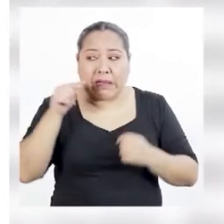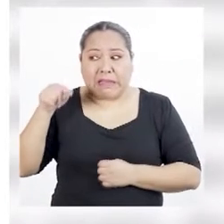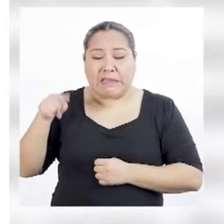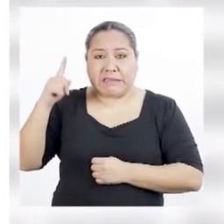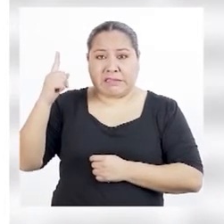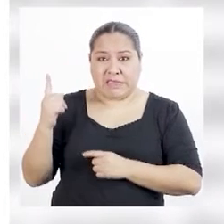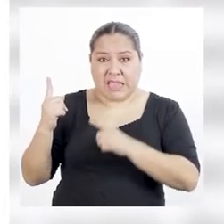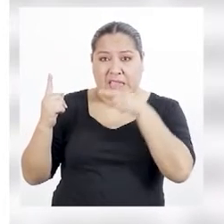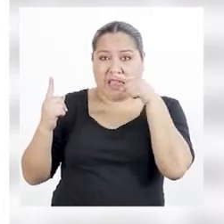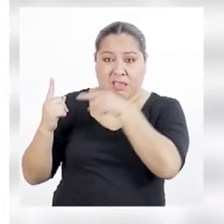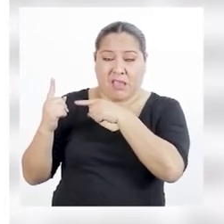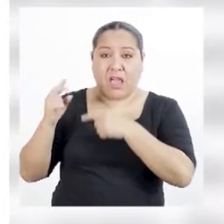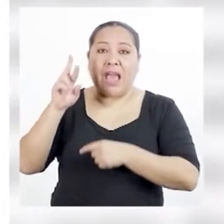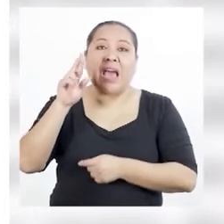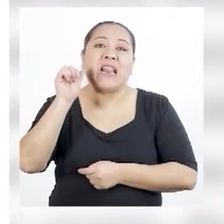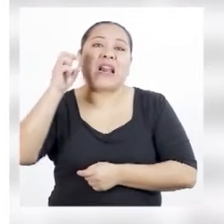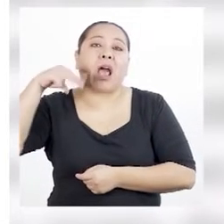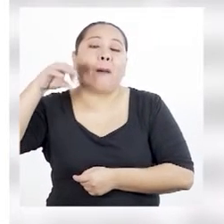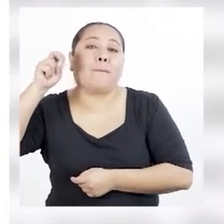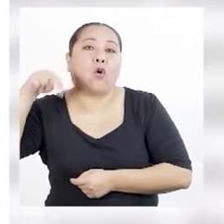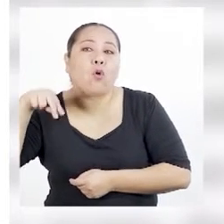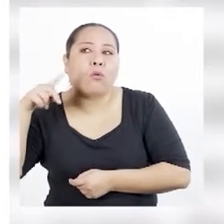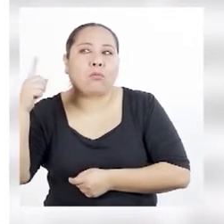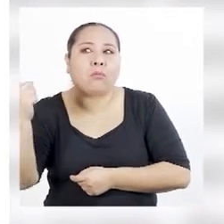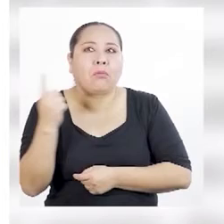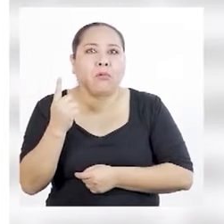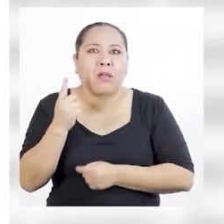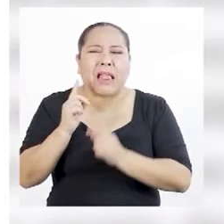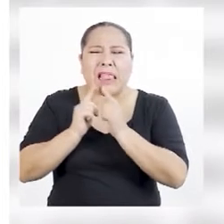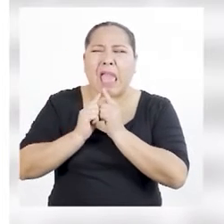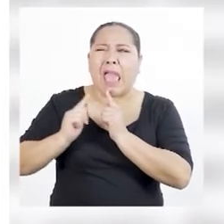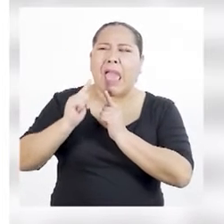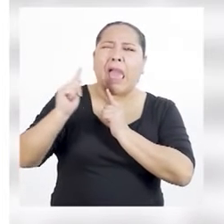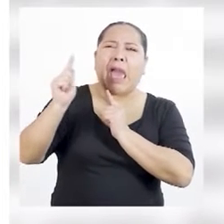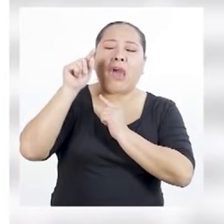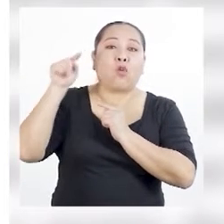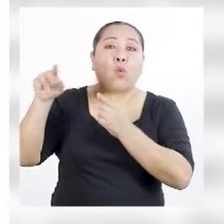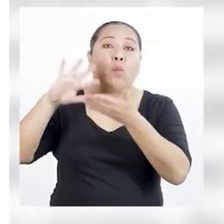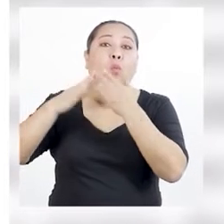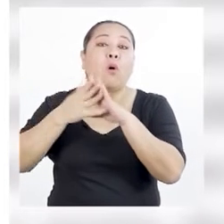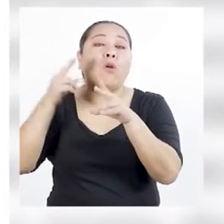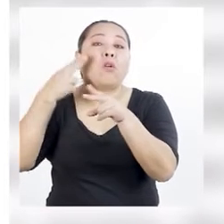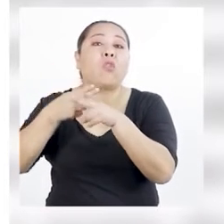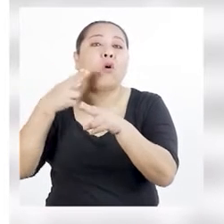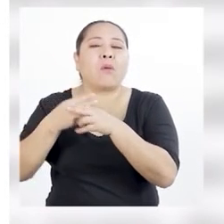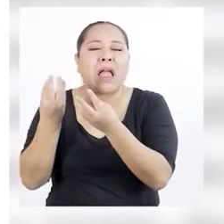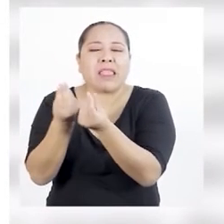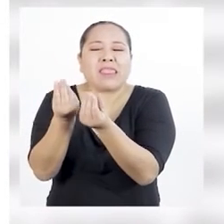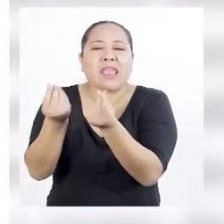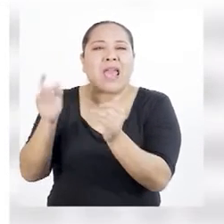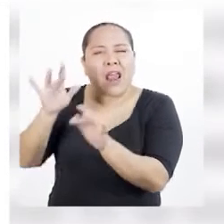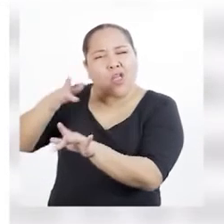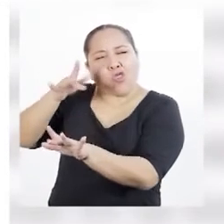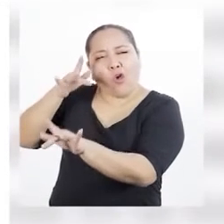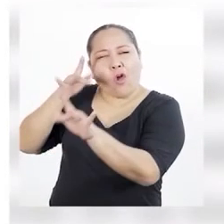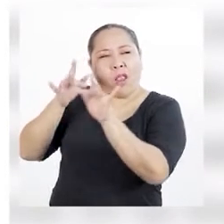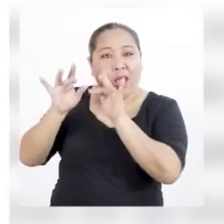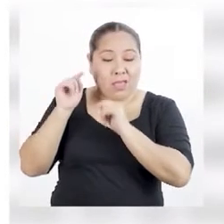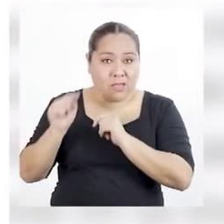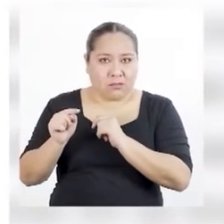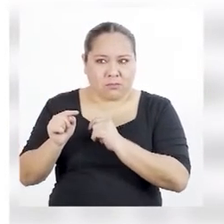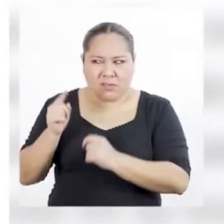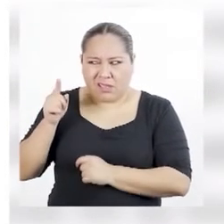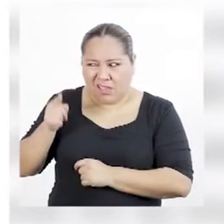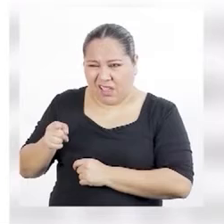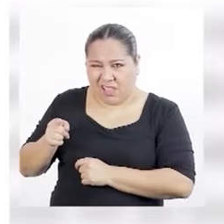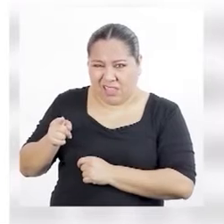niño se llamaba Ramón y venía desde muy lejos, de un pueblo llamado Tierra Dorada. Como